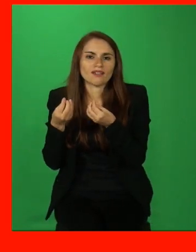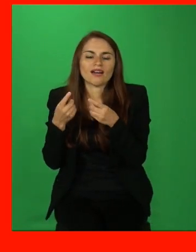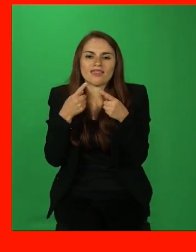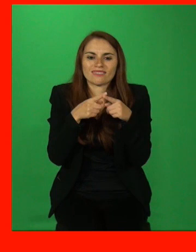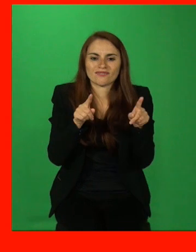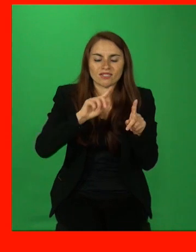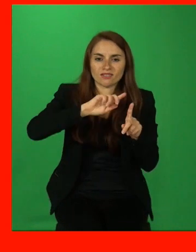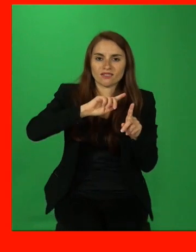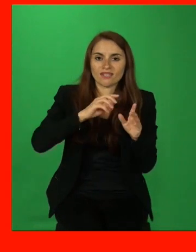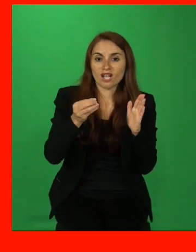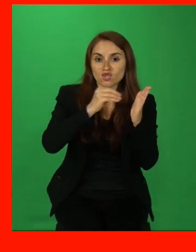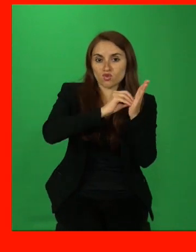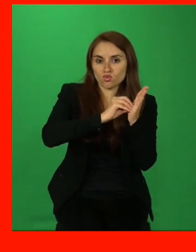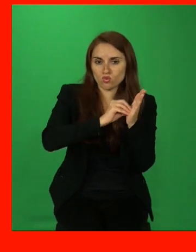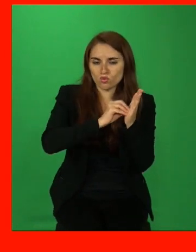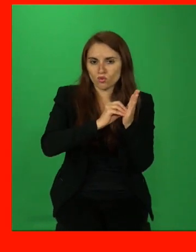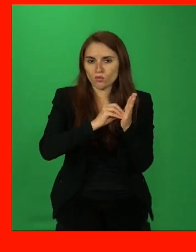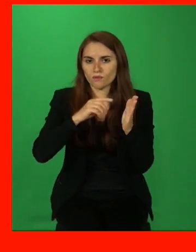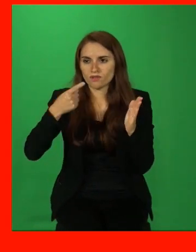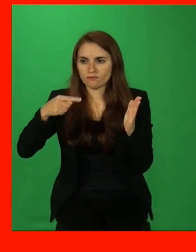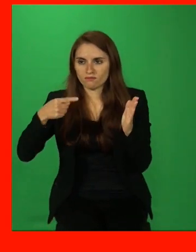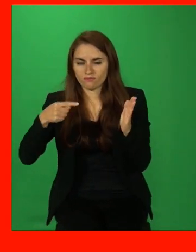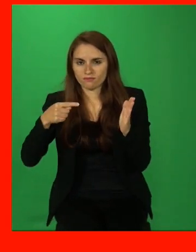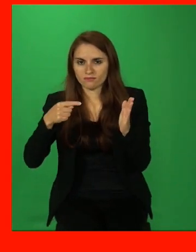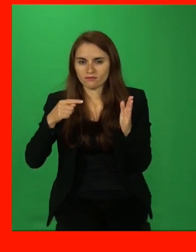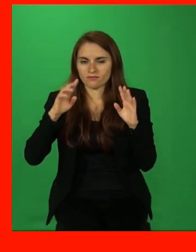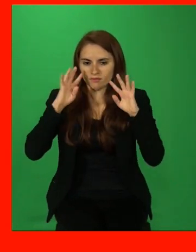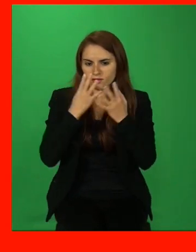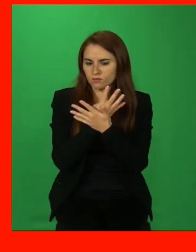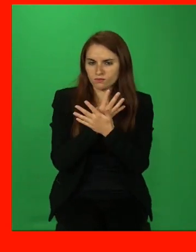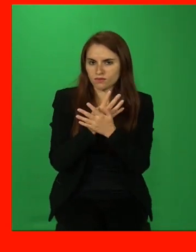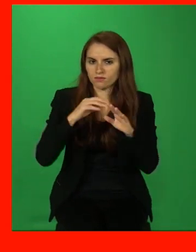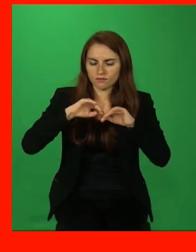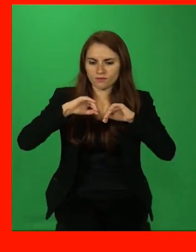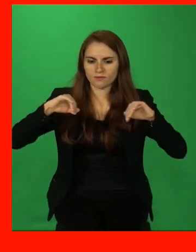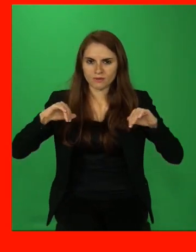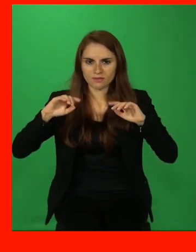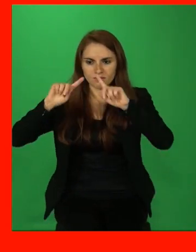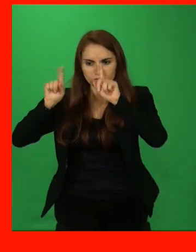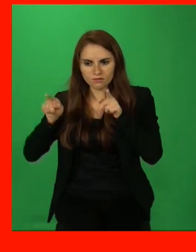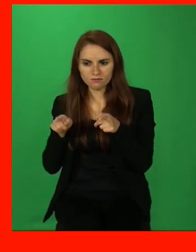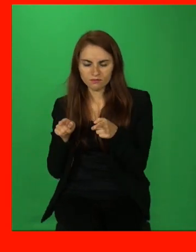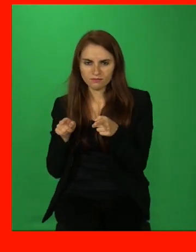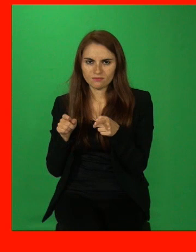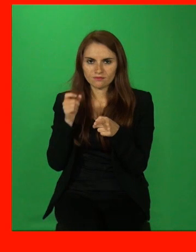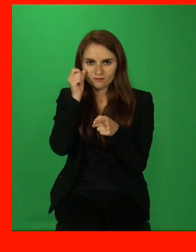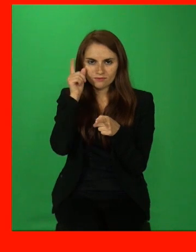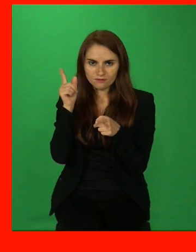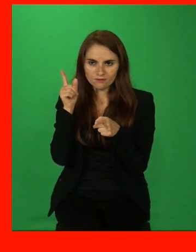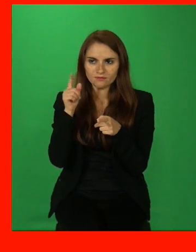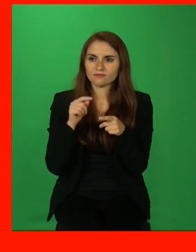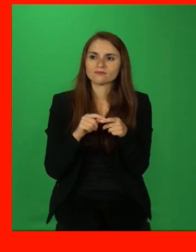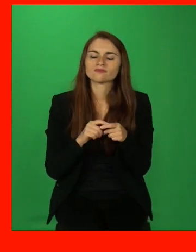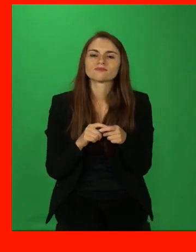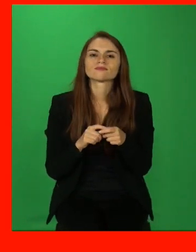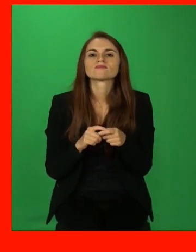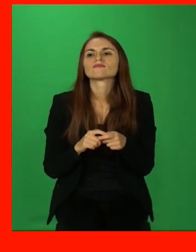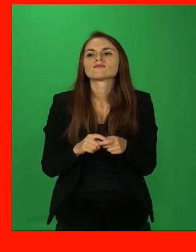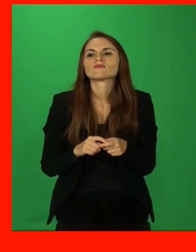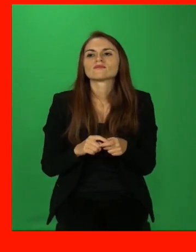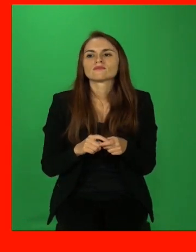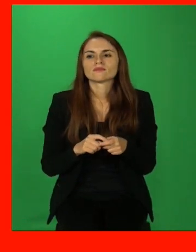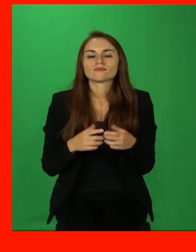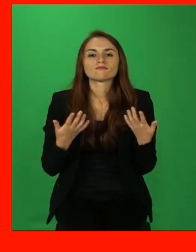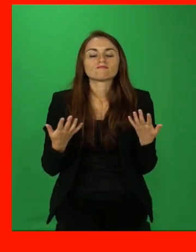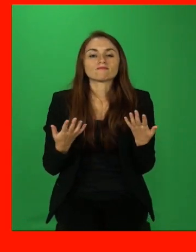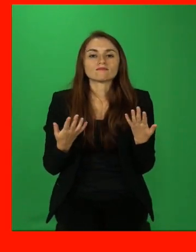diferenciar no es cierto el signo negativo de la operatoria que está fuera del paréntesis que en este caso es la edición